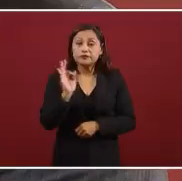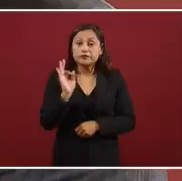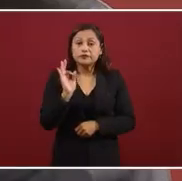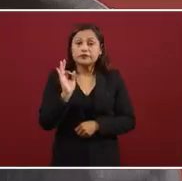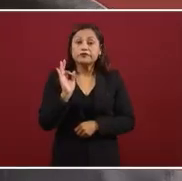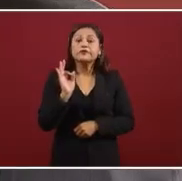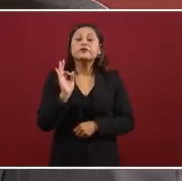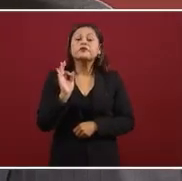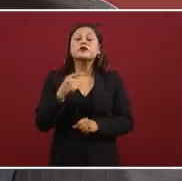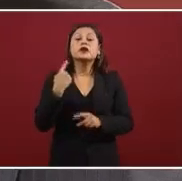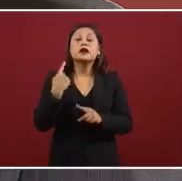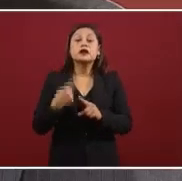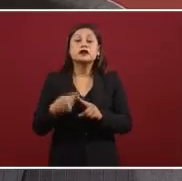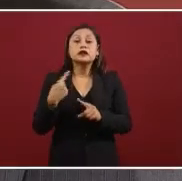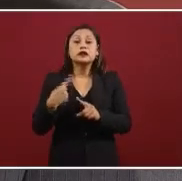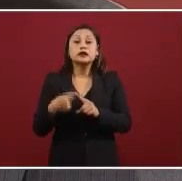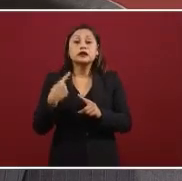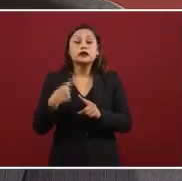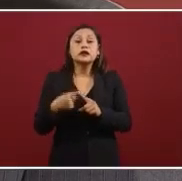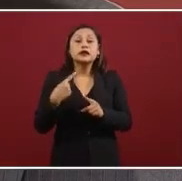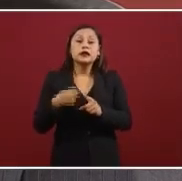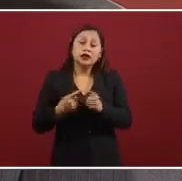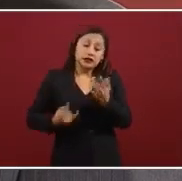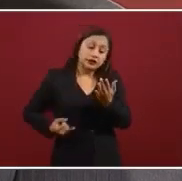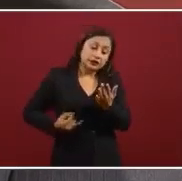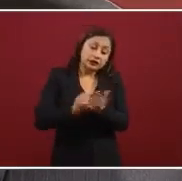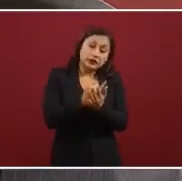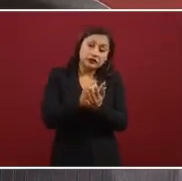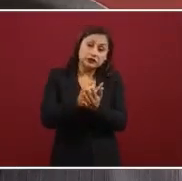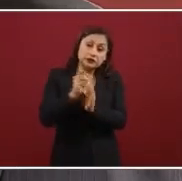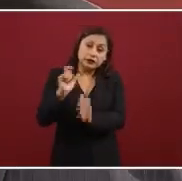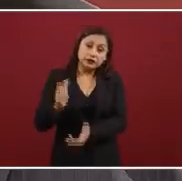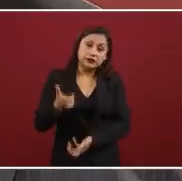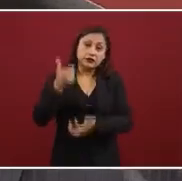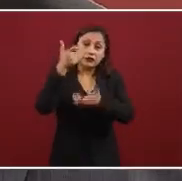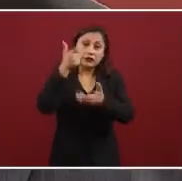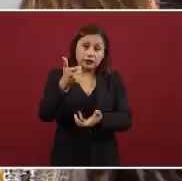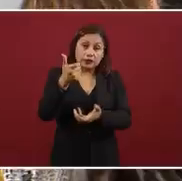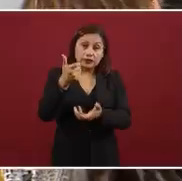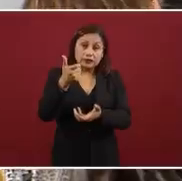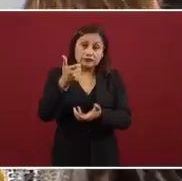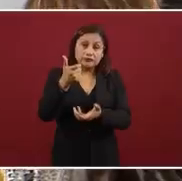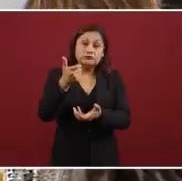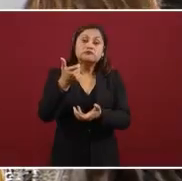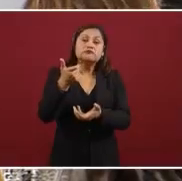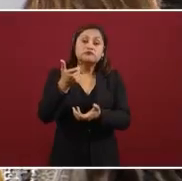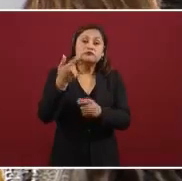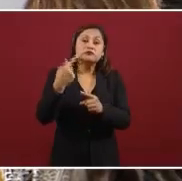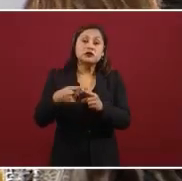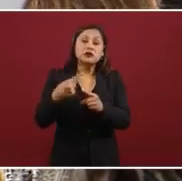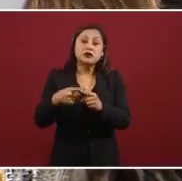para decidir sobre el presupuesto, pues es el Poder Legislativo.